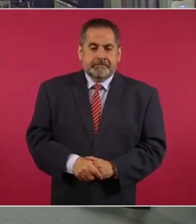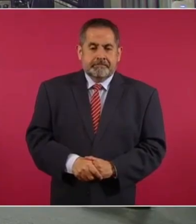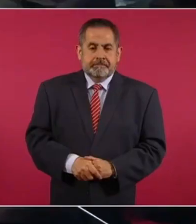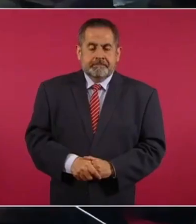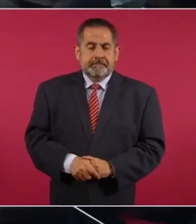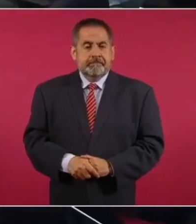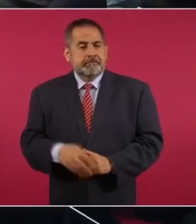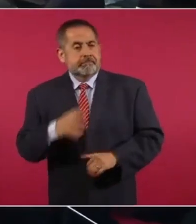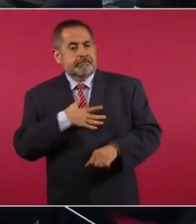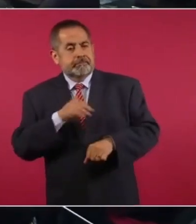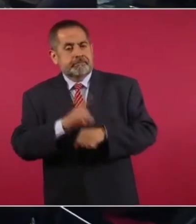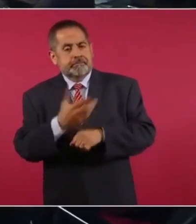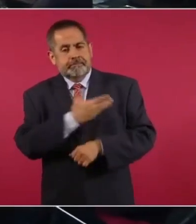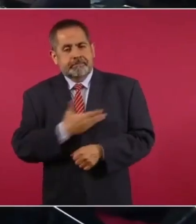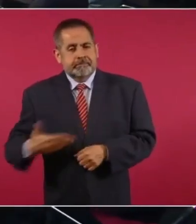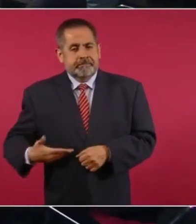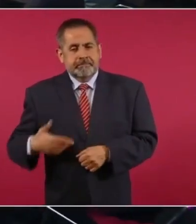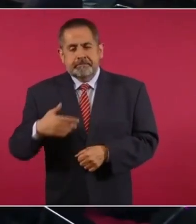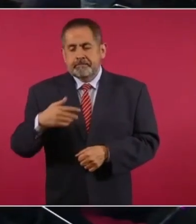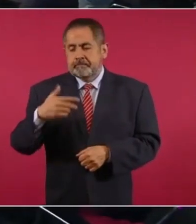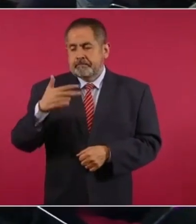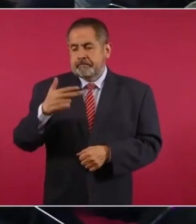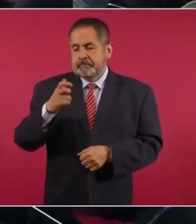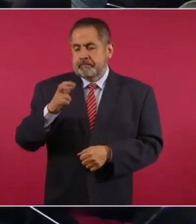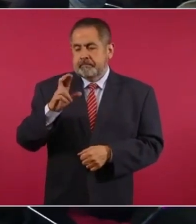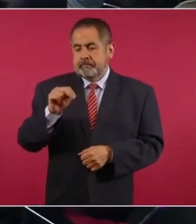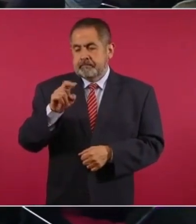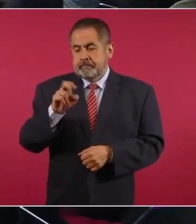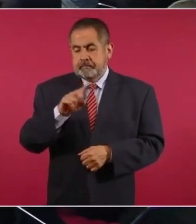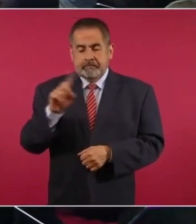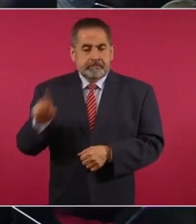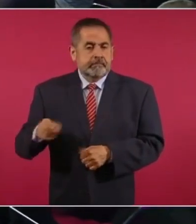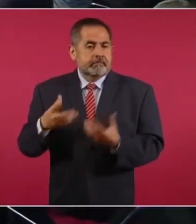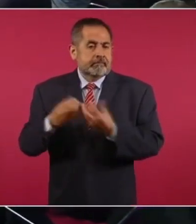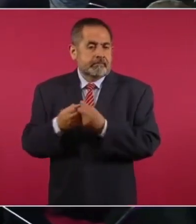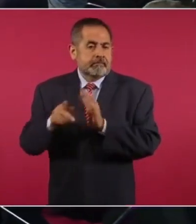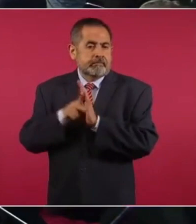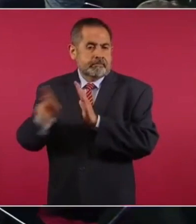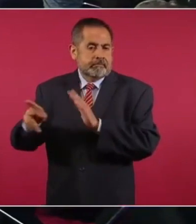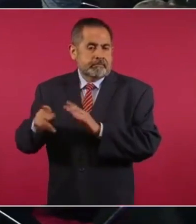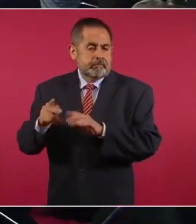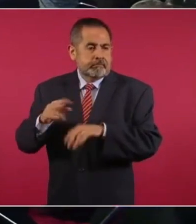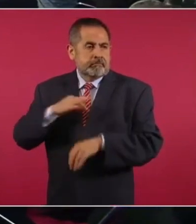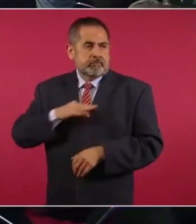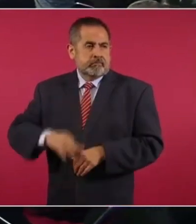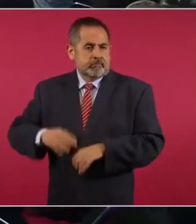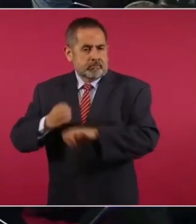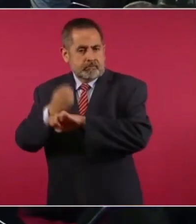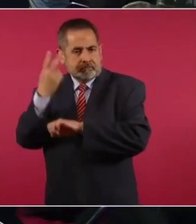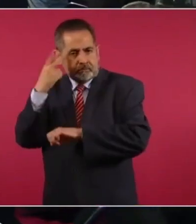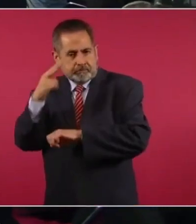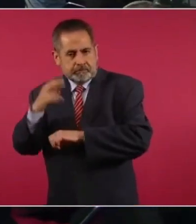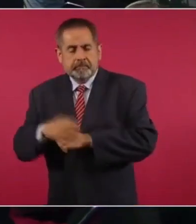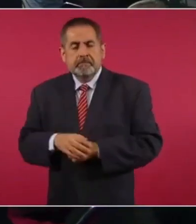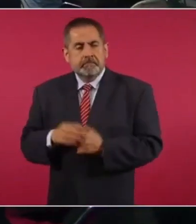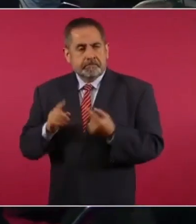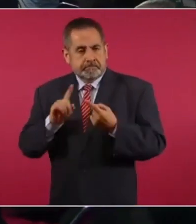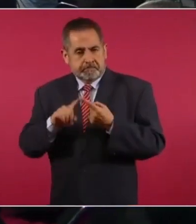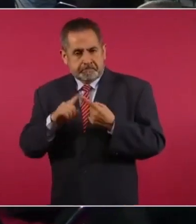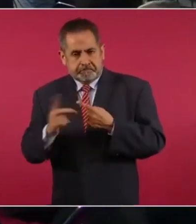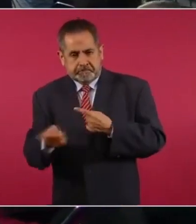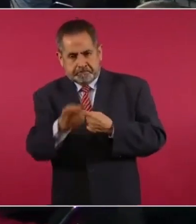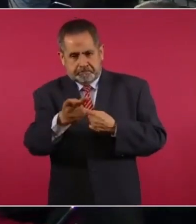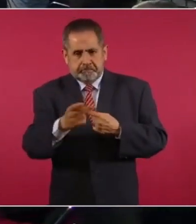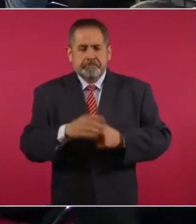Buenos días, presidente. Leobardo Hernández, de Diario Portal de Toluca, Estado de México. Mi primera pregunta